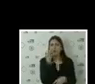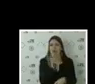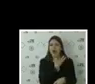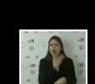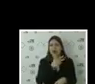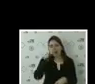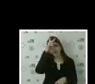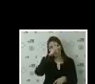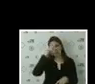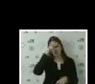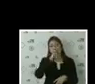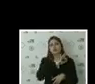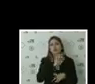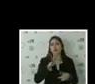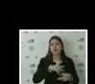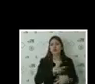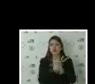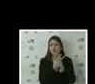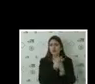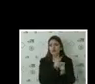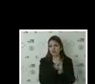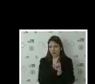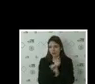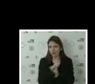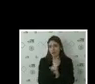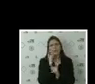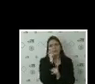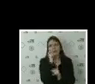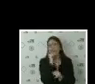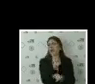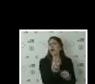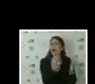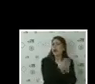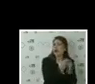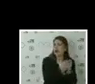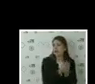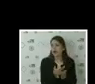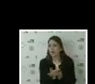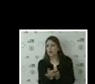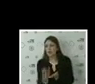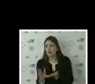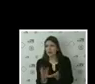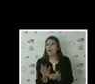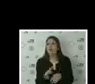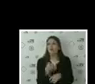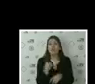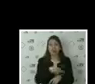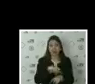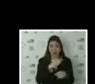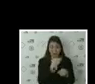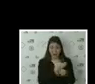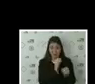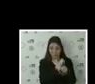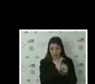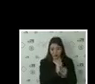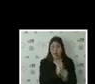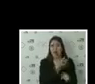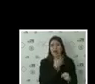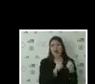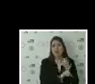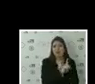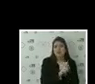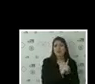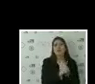vía remota, independientemente de las clases virtuales que tengan, porque la pandemia nos está afectando en muchos ámbitos,